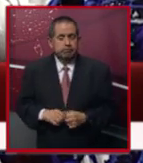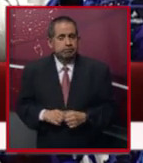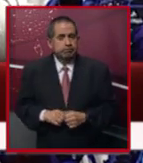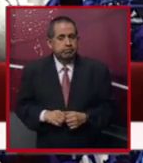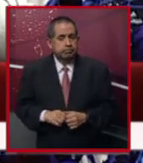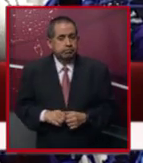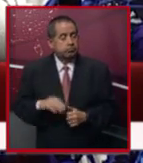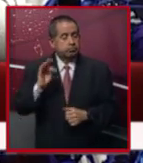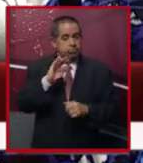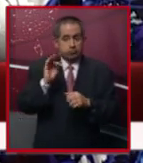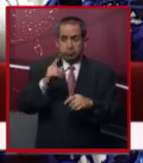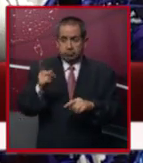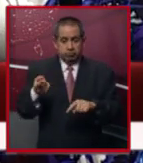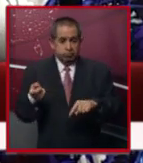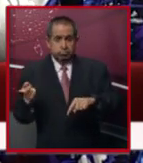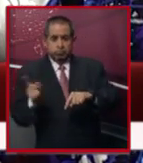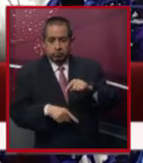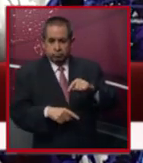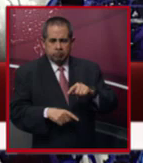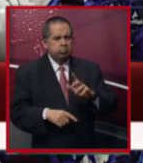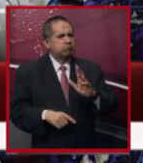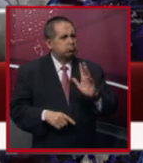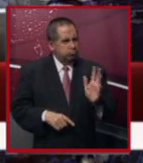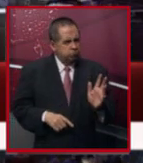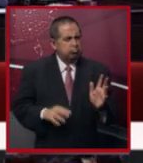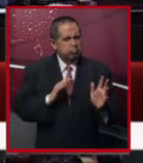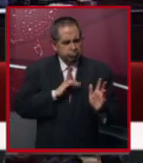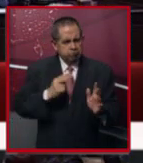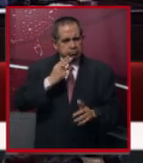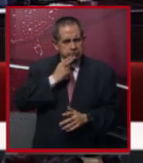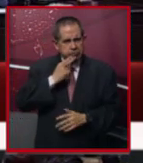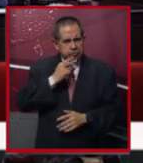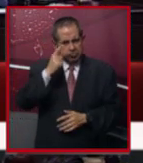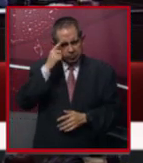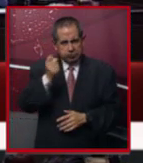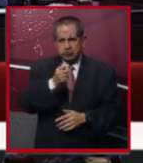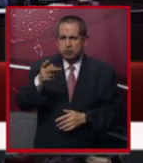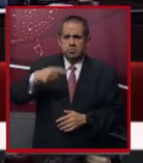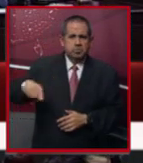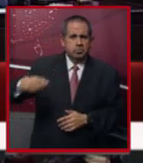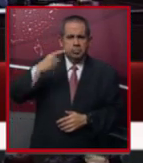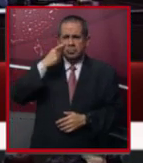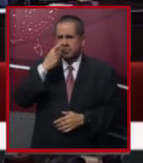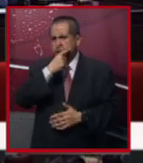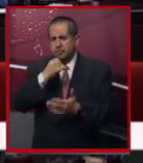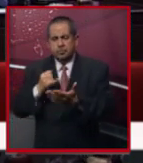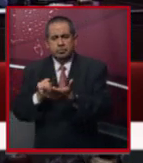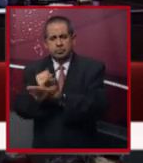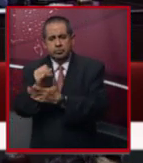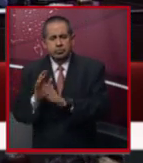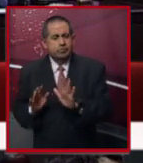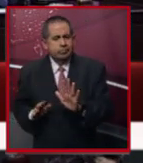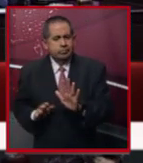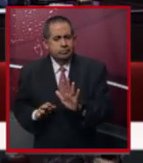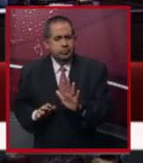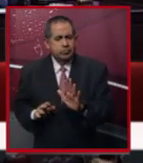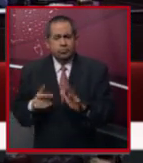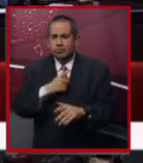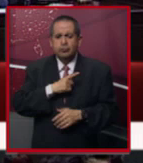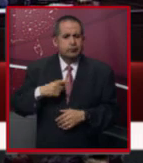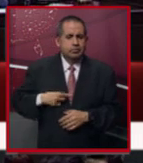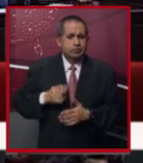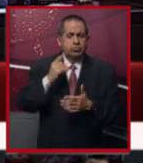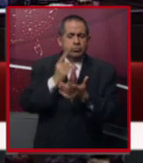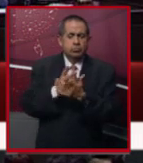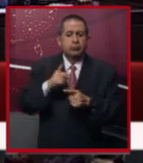la revocación de mandato un instrumento para que la gente decida, ¿no debería ser